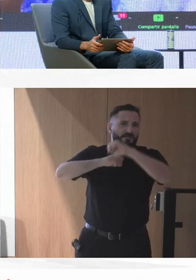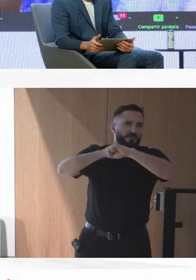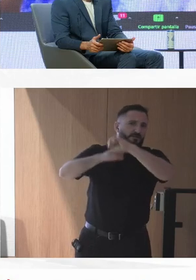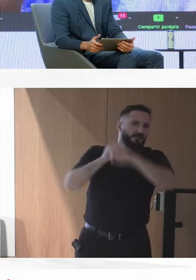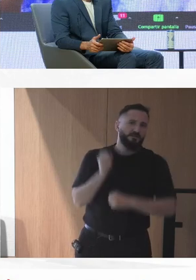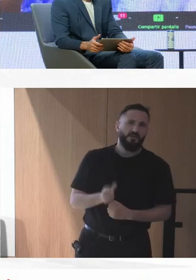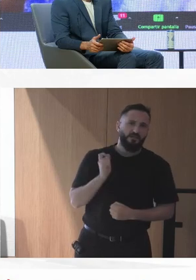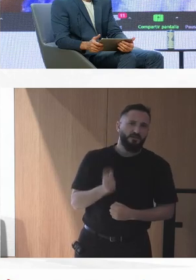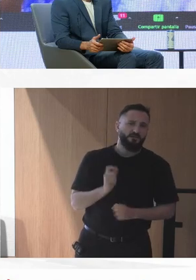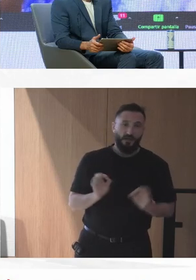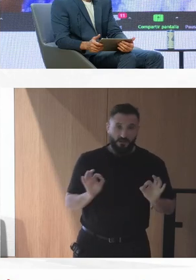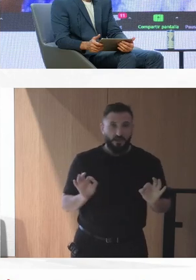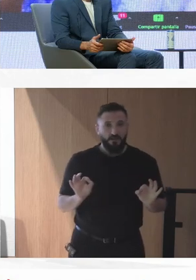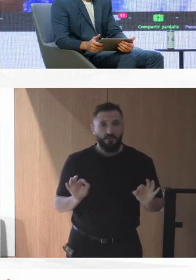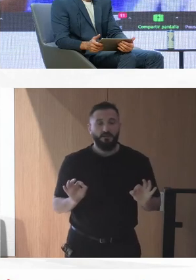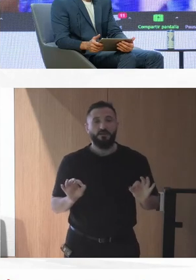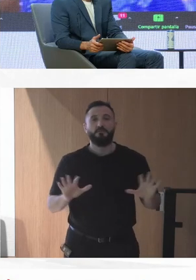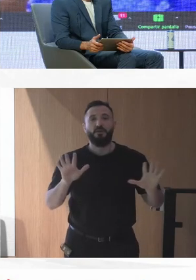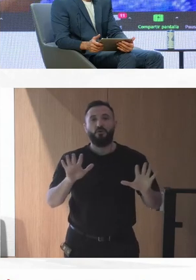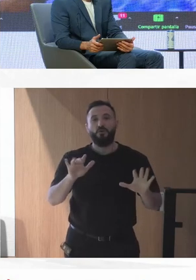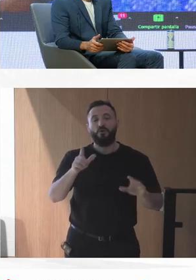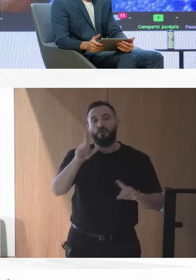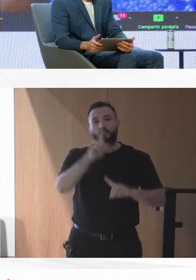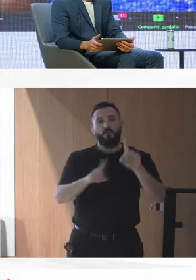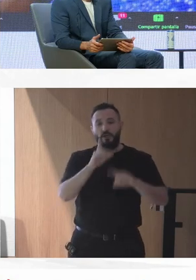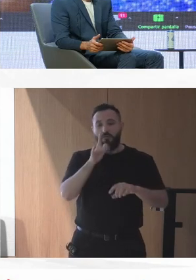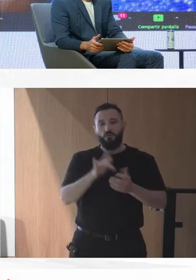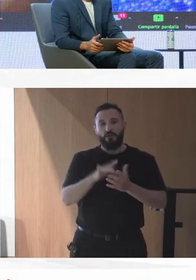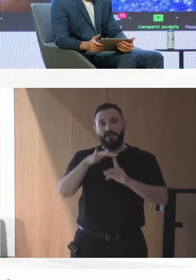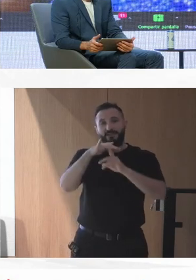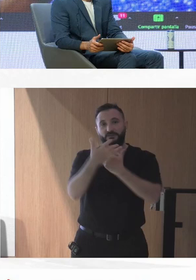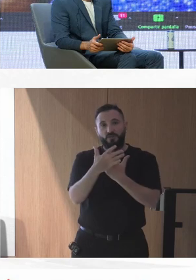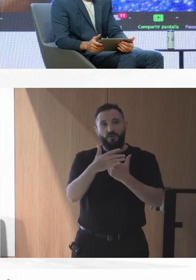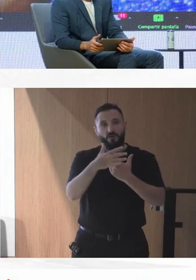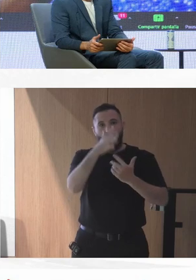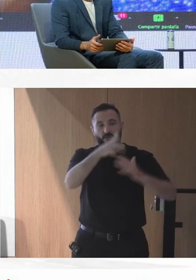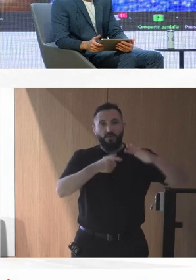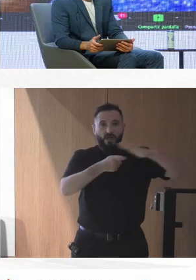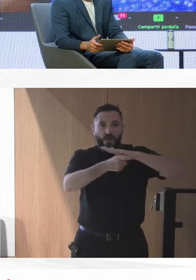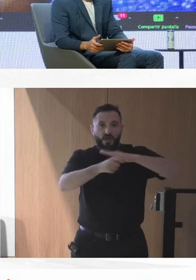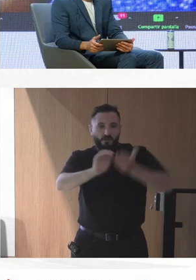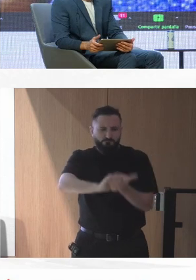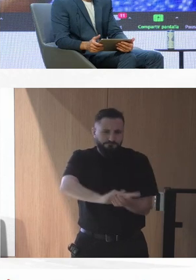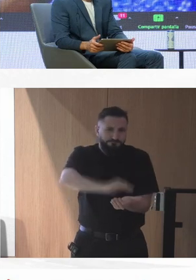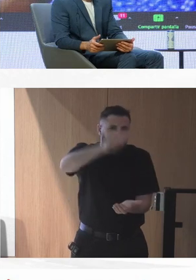y tienen un atraso importante en los casos que tienen que llevar.